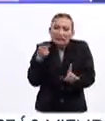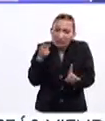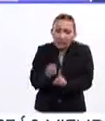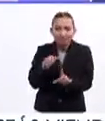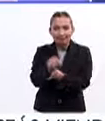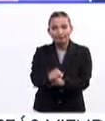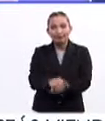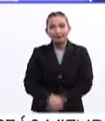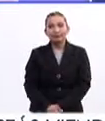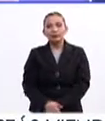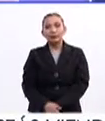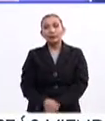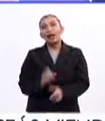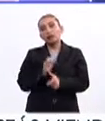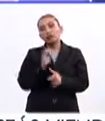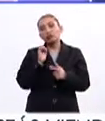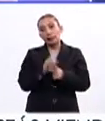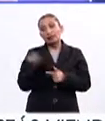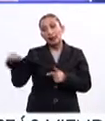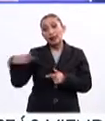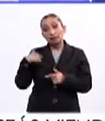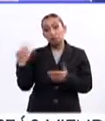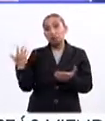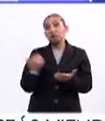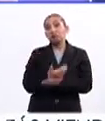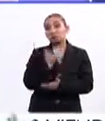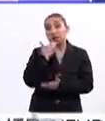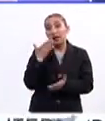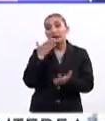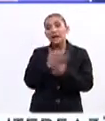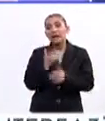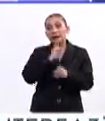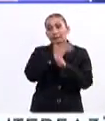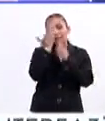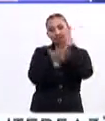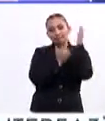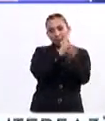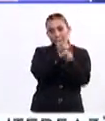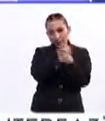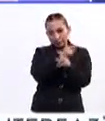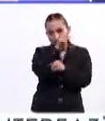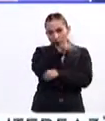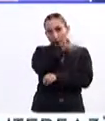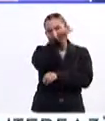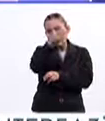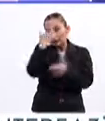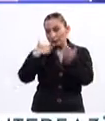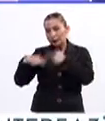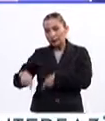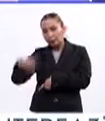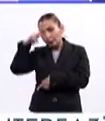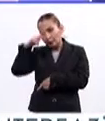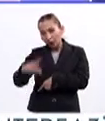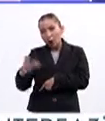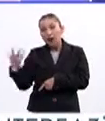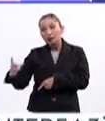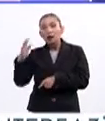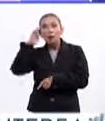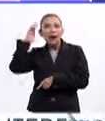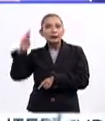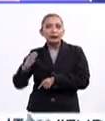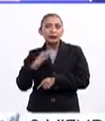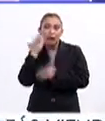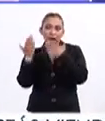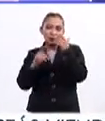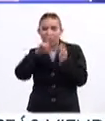es llegar. Y entonces pues ella lo logró y bueno, se licenció allá, después regresó e hizo una maestría